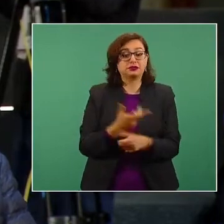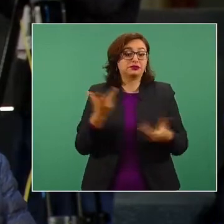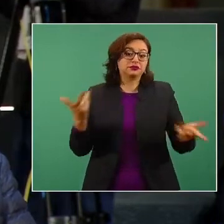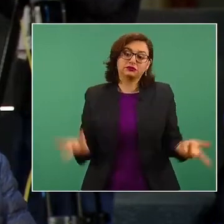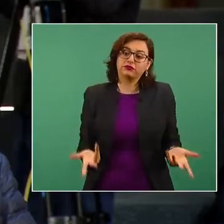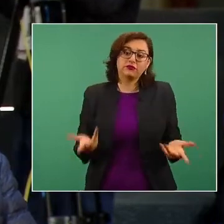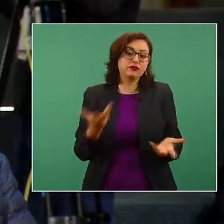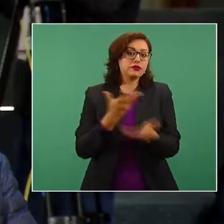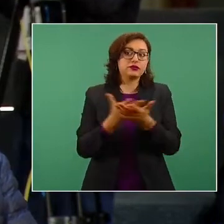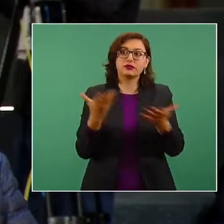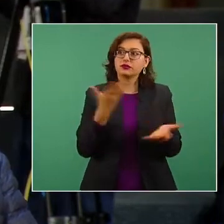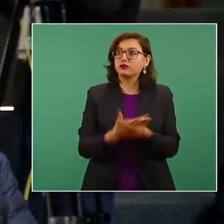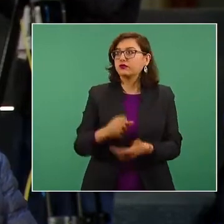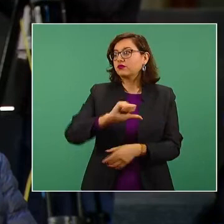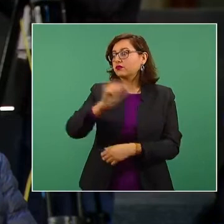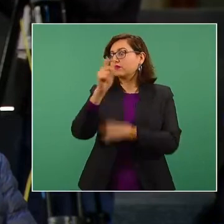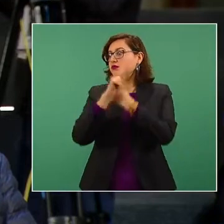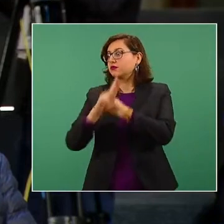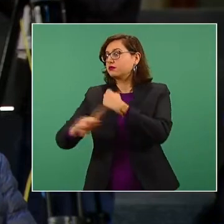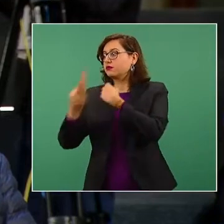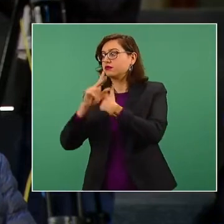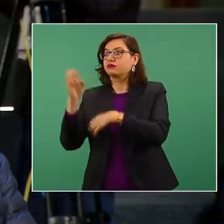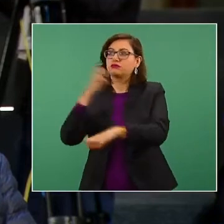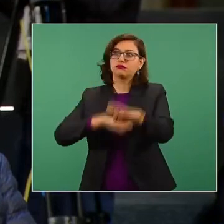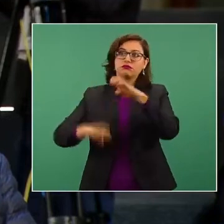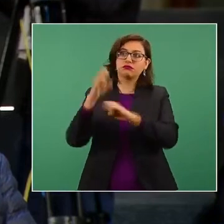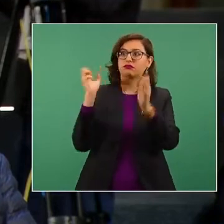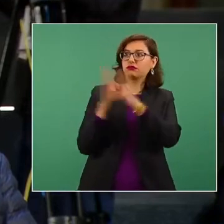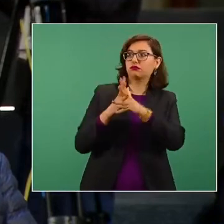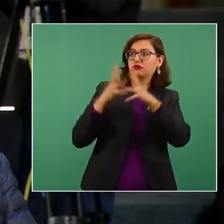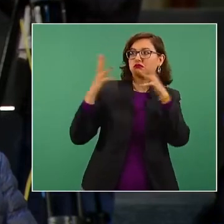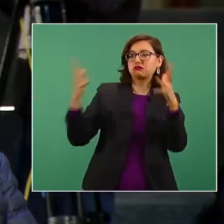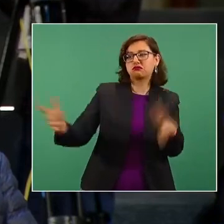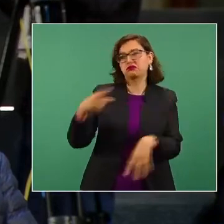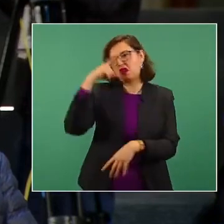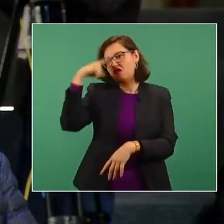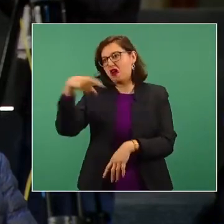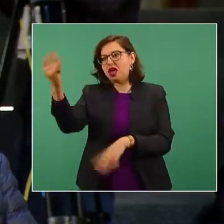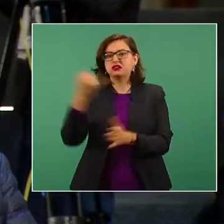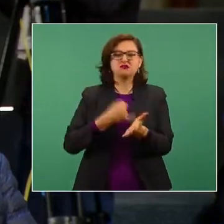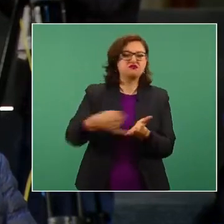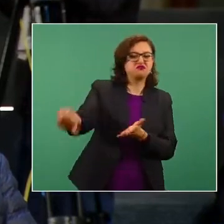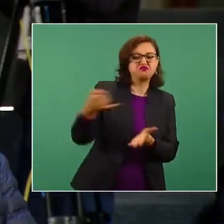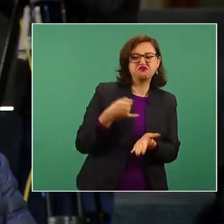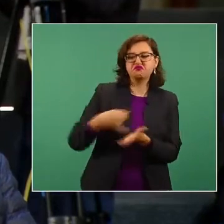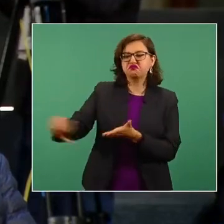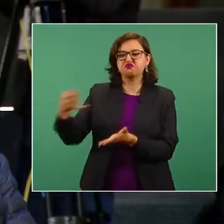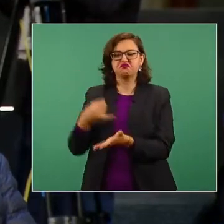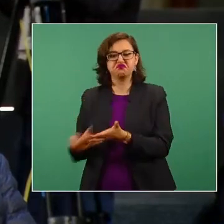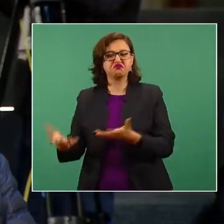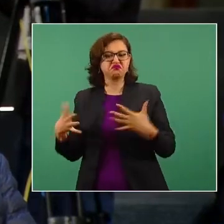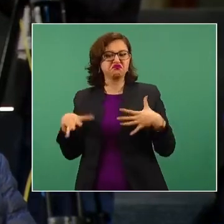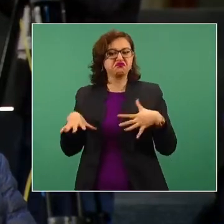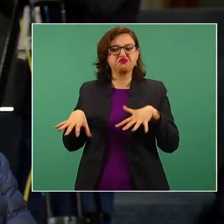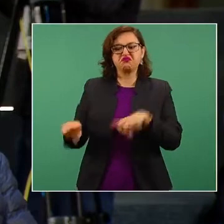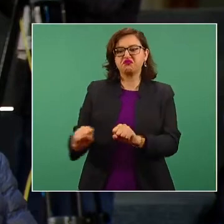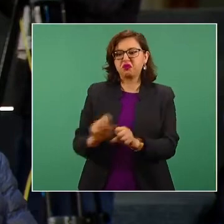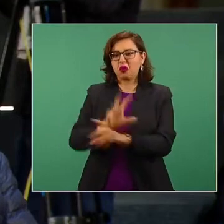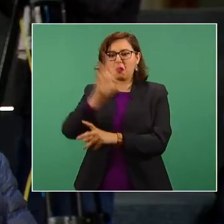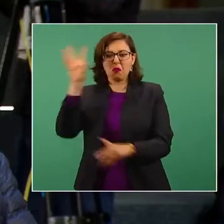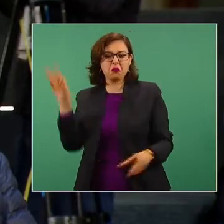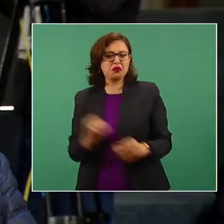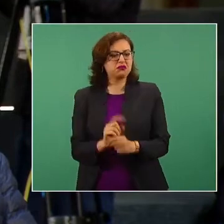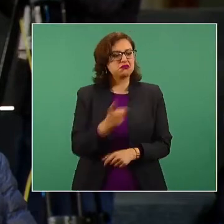conquista de empresas extranjeras, otra vez a someter a las comunidades indígenas. ¿Cabe un llamado de su